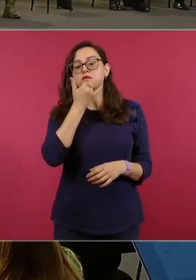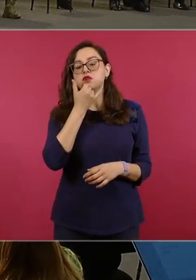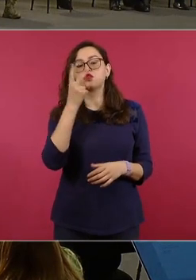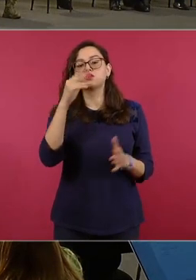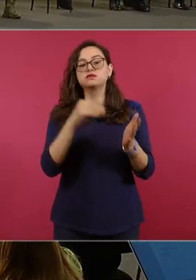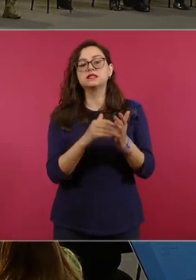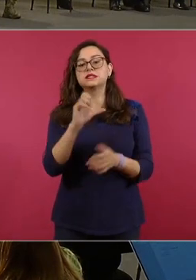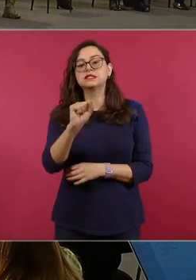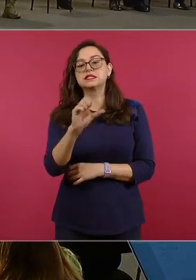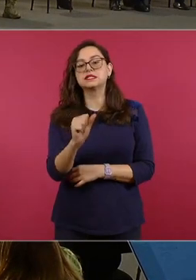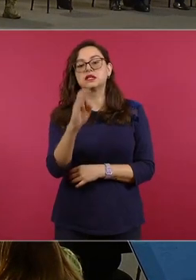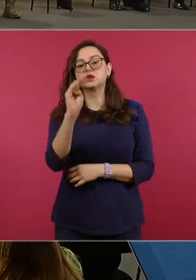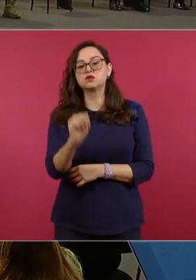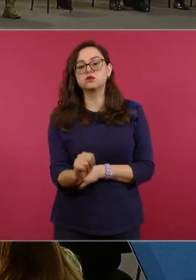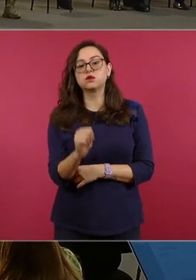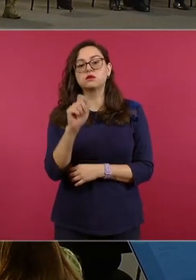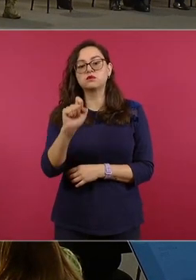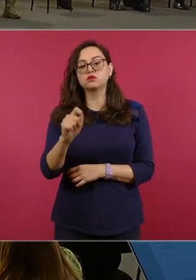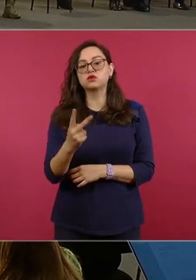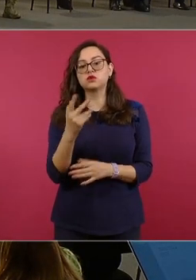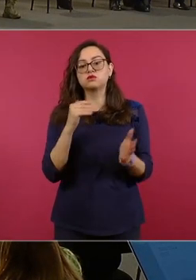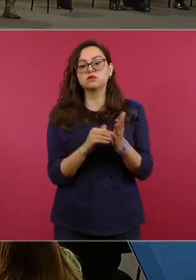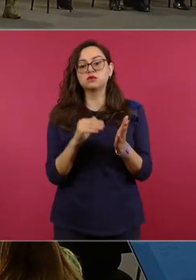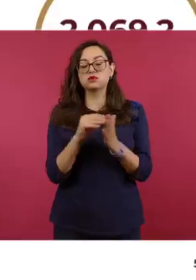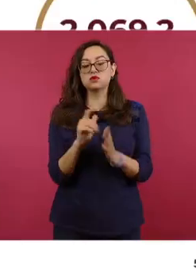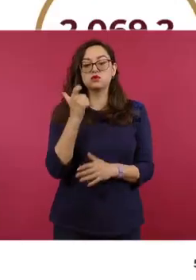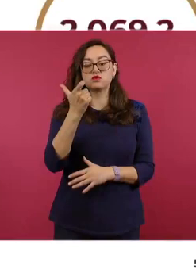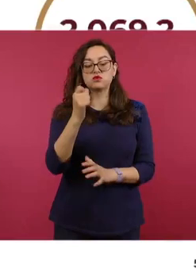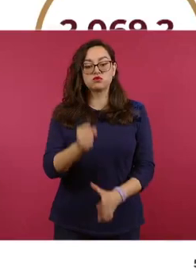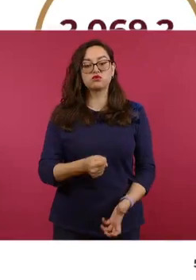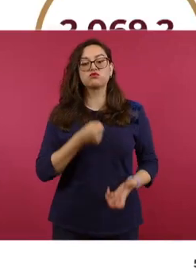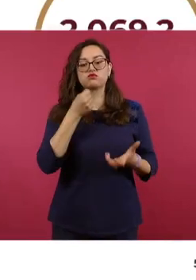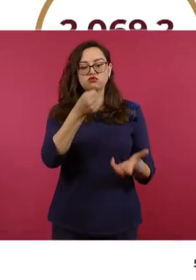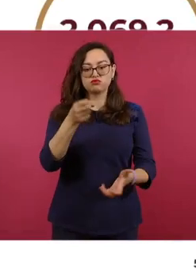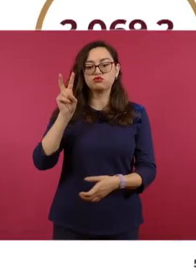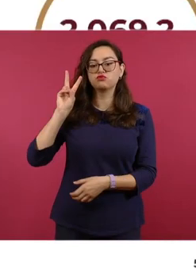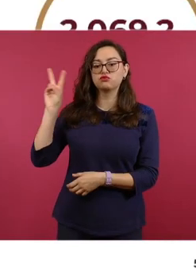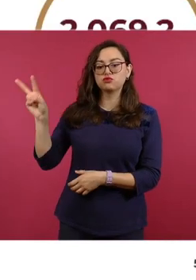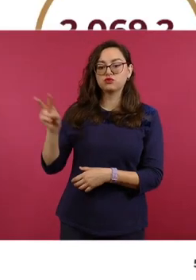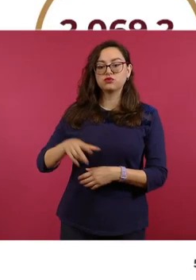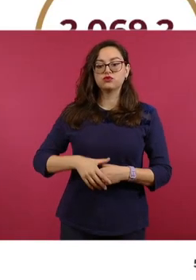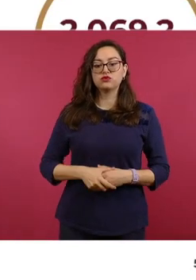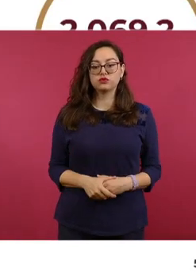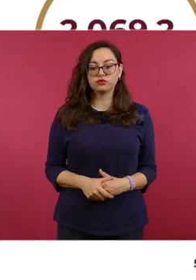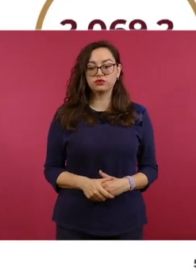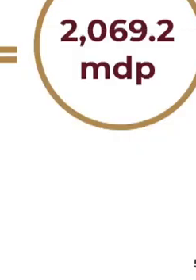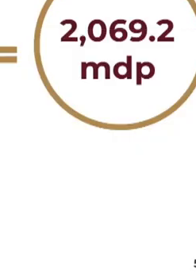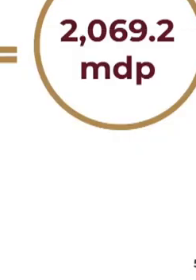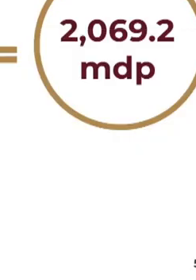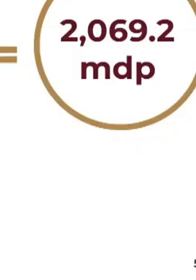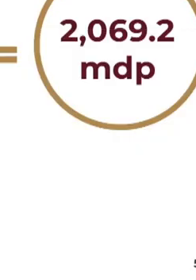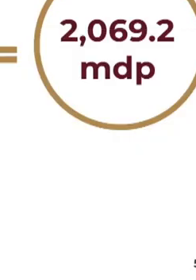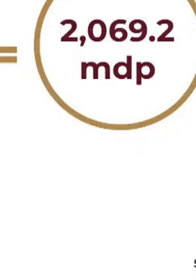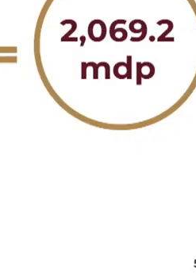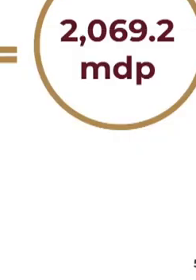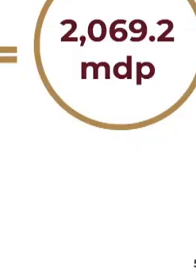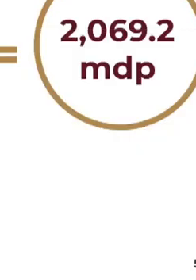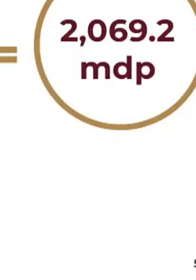2.069.2 millones de pesos, que para el desarrollo de los trabajos de esta presentación me permito desglosar.